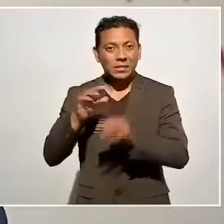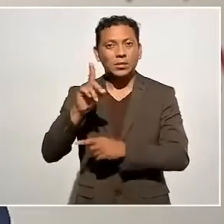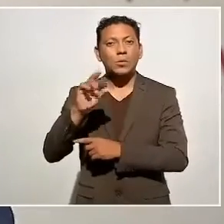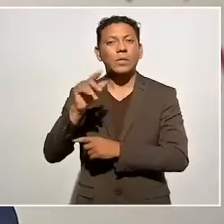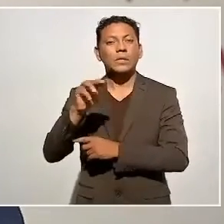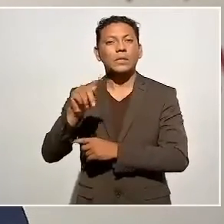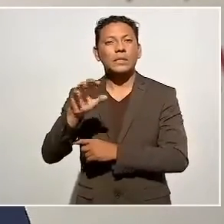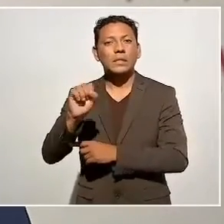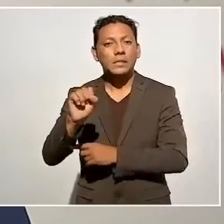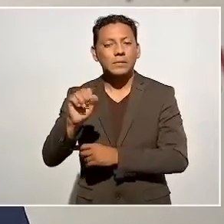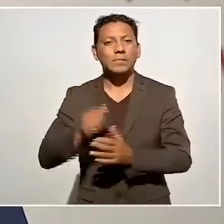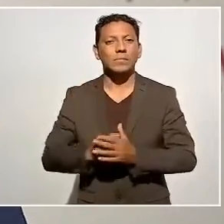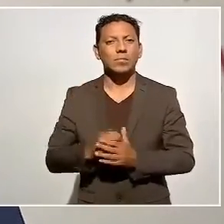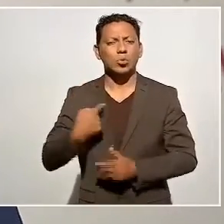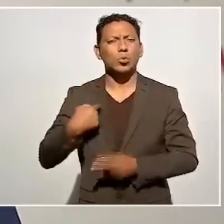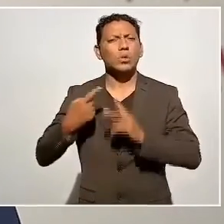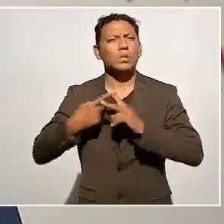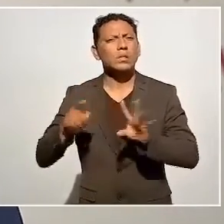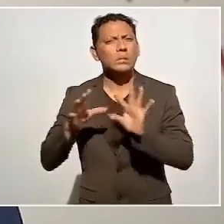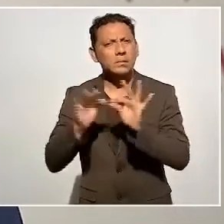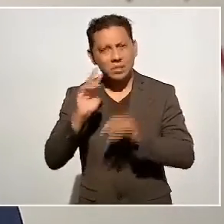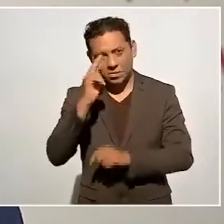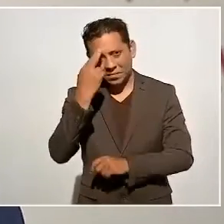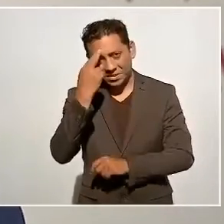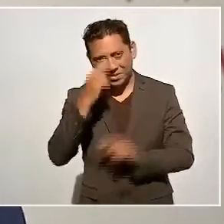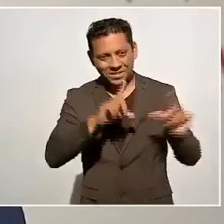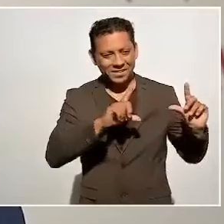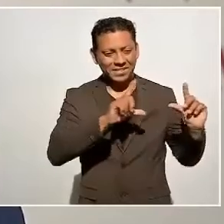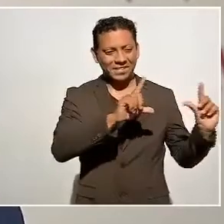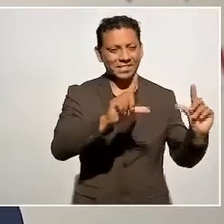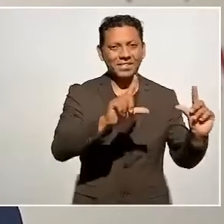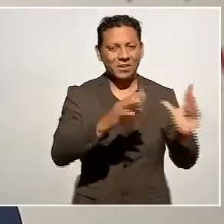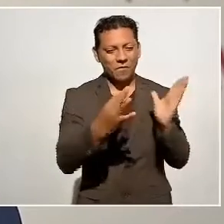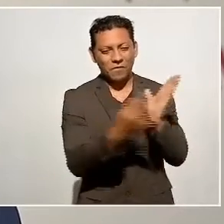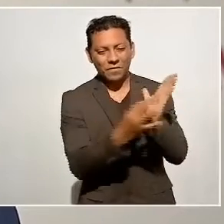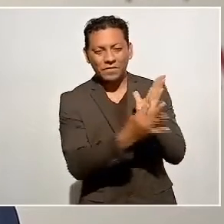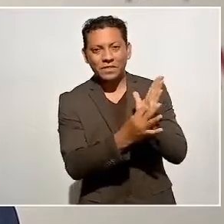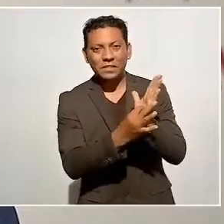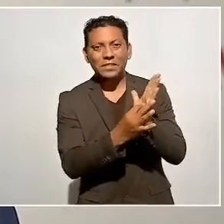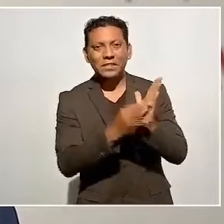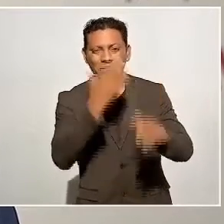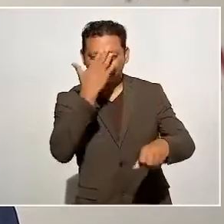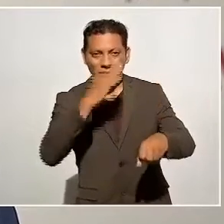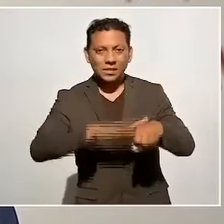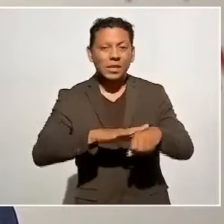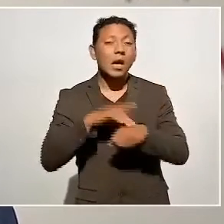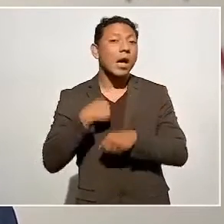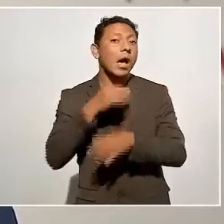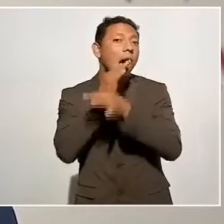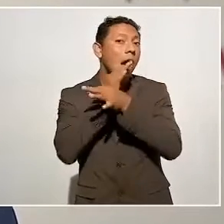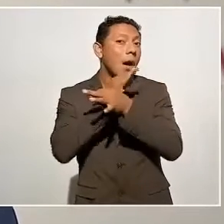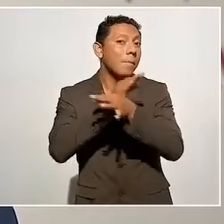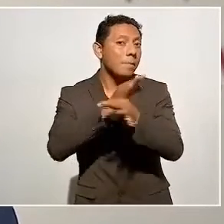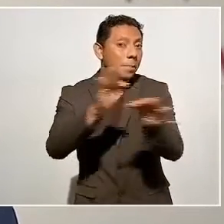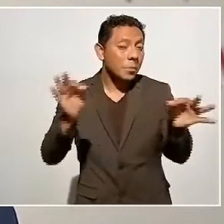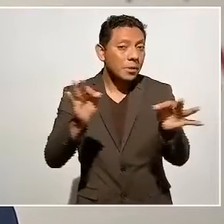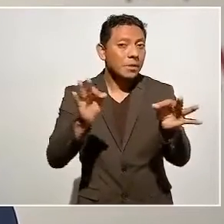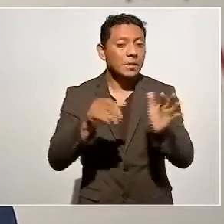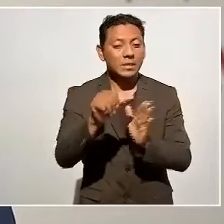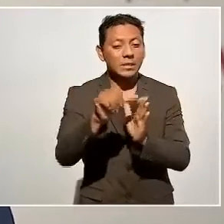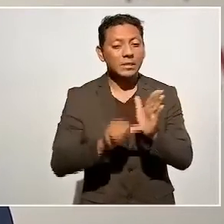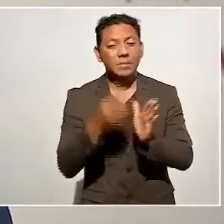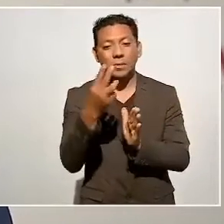Comencé hablando de la placa conmemorativa del puente de Boca del Cerro que resguardamos y me complace anunciar que durante el próximo